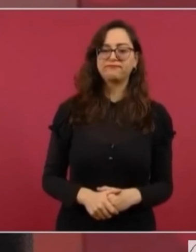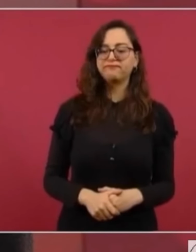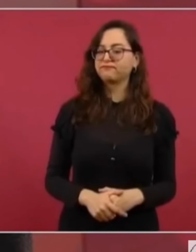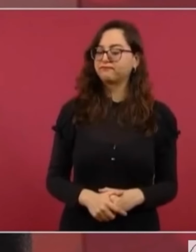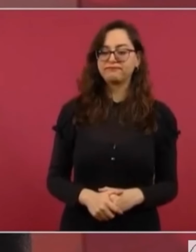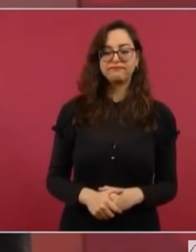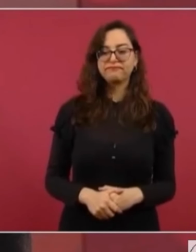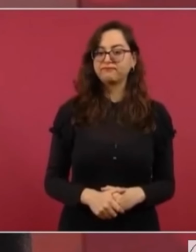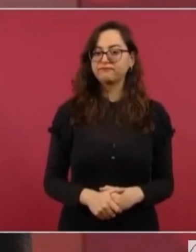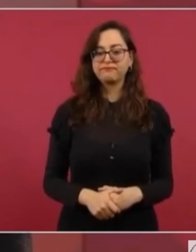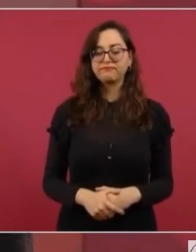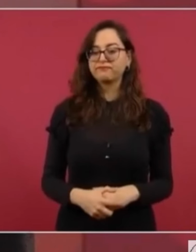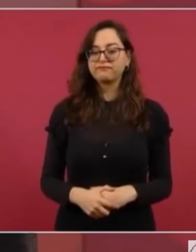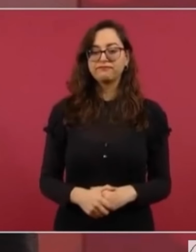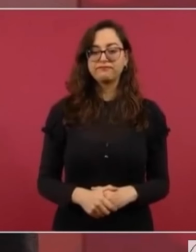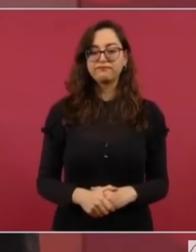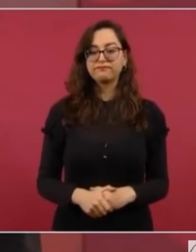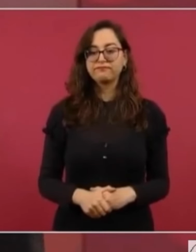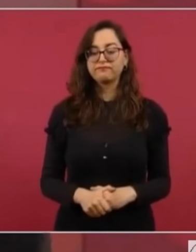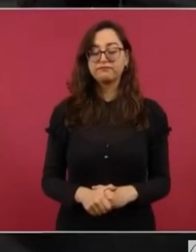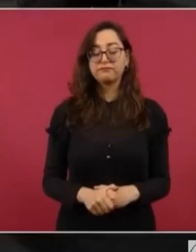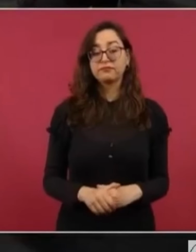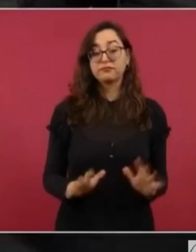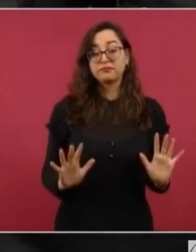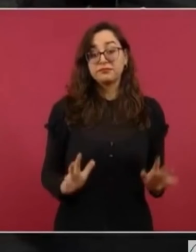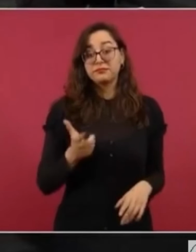no. Y así